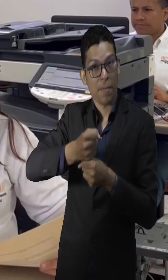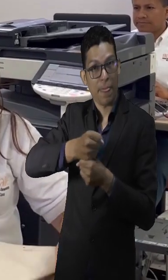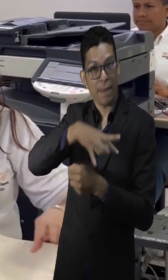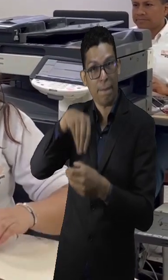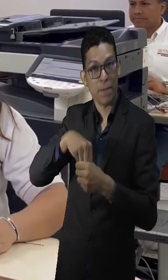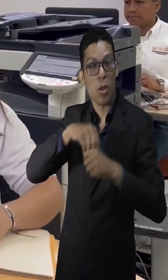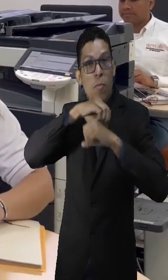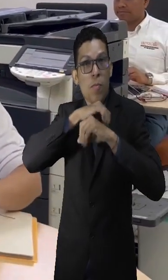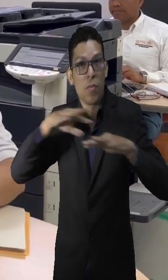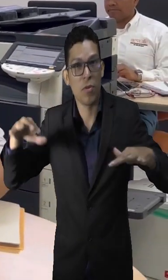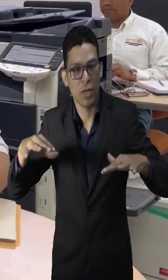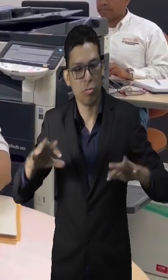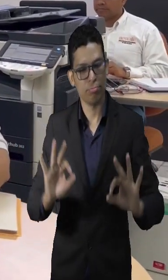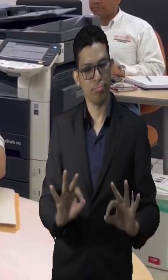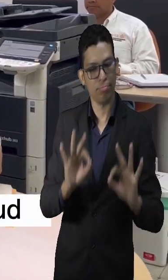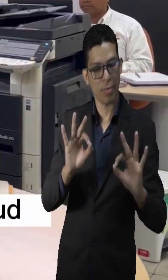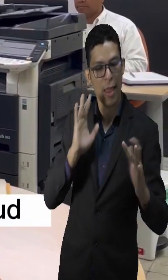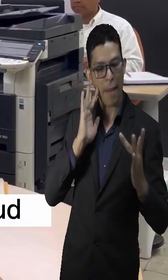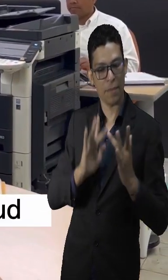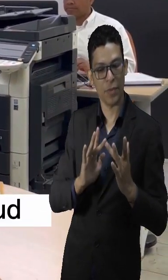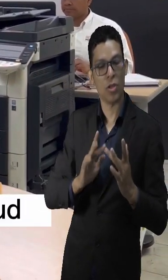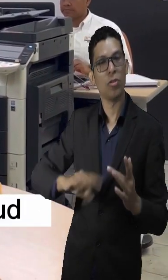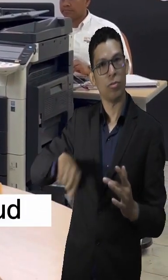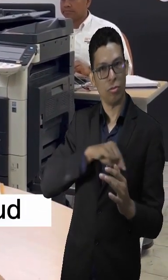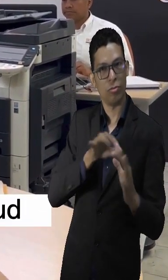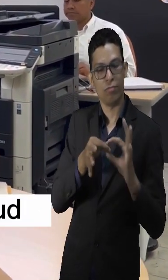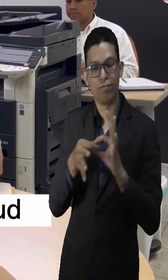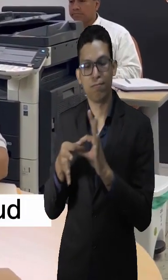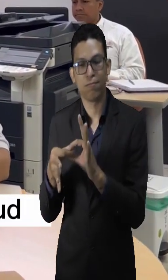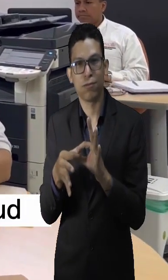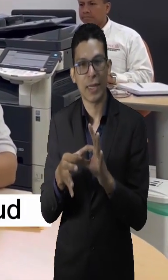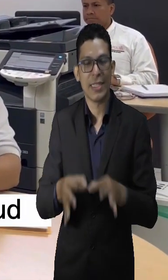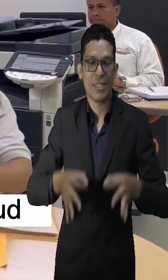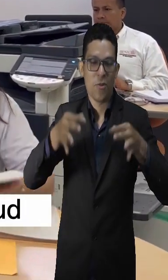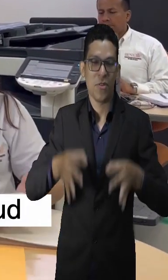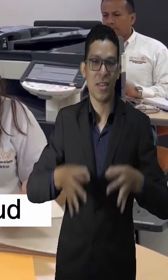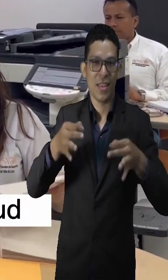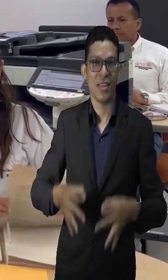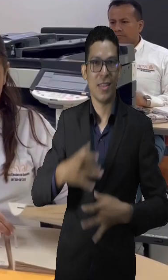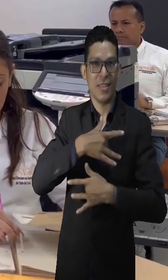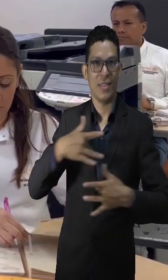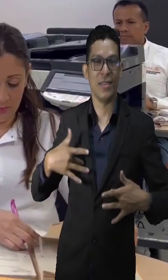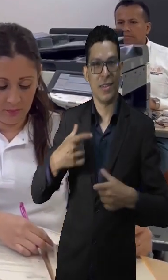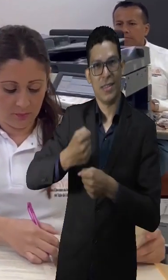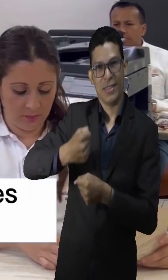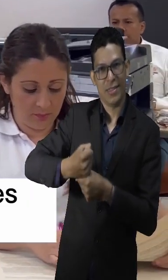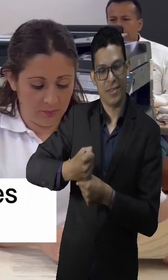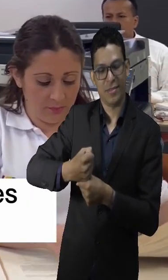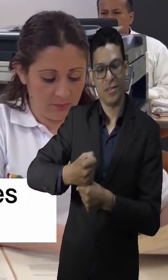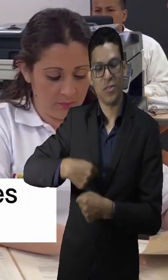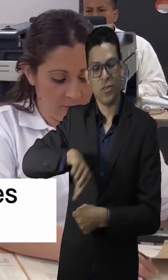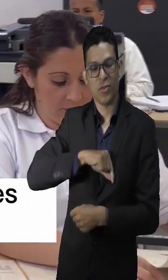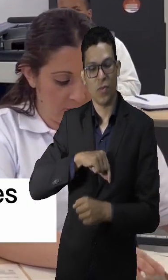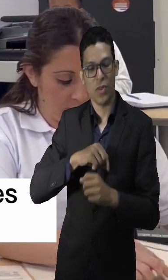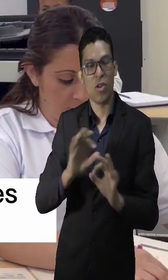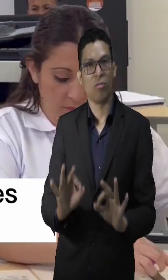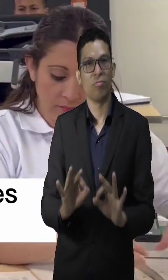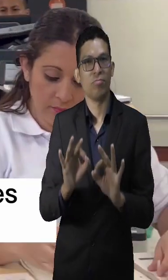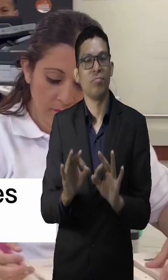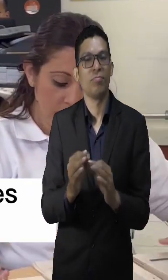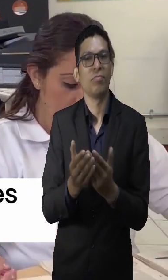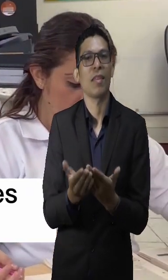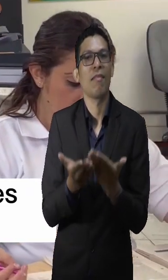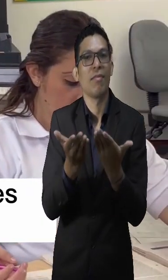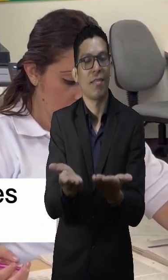públicos competentes y comprometidos, junto con el componente de seguridad y salud del trabajo que busca mantener